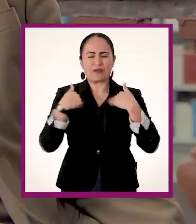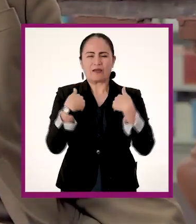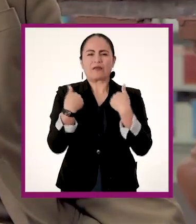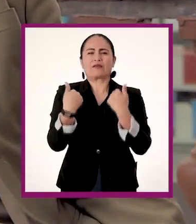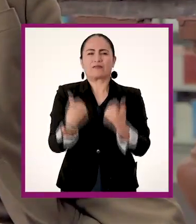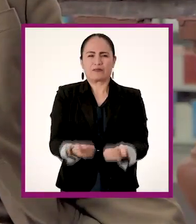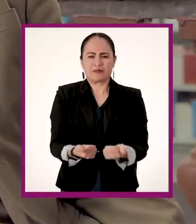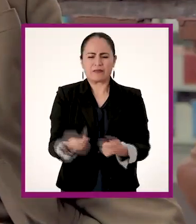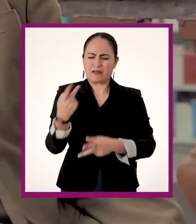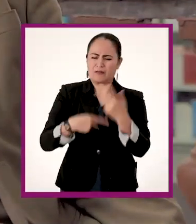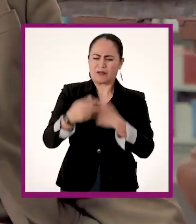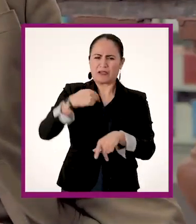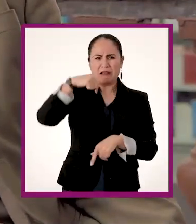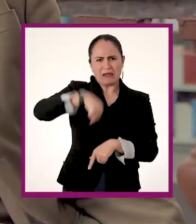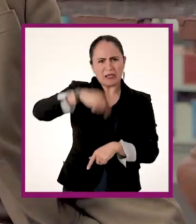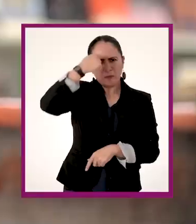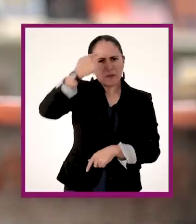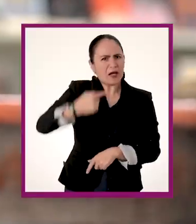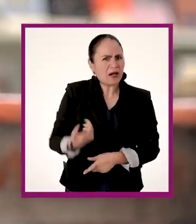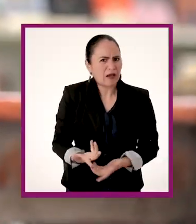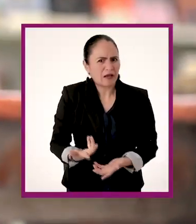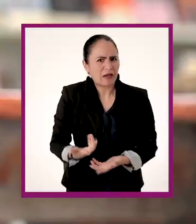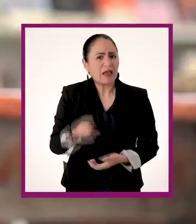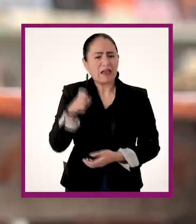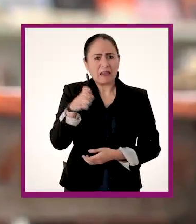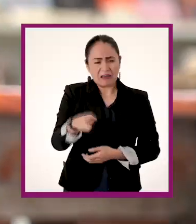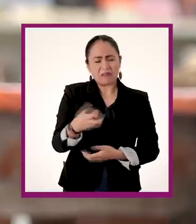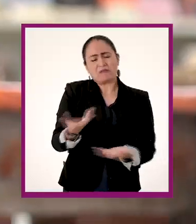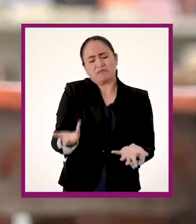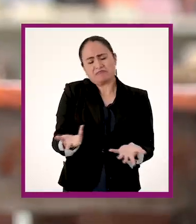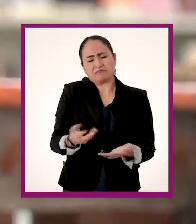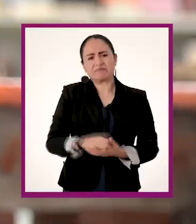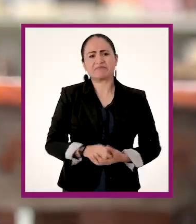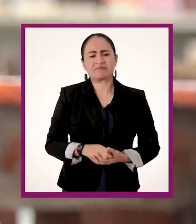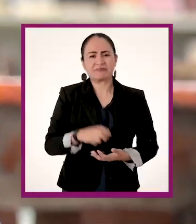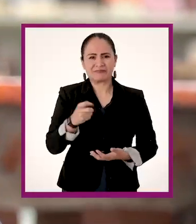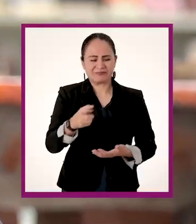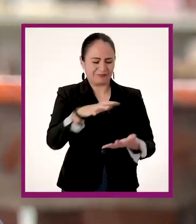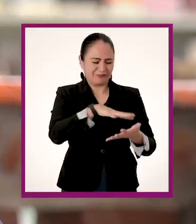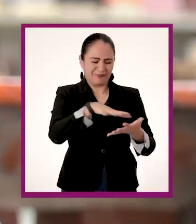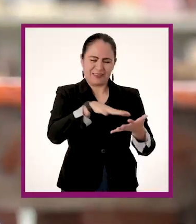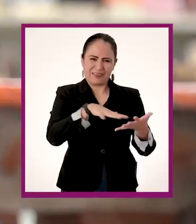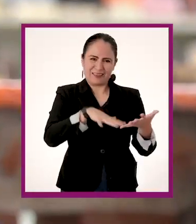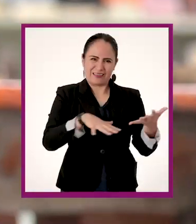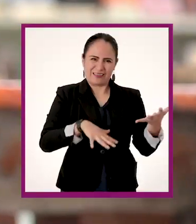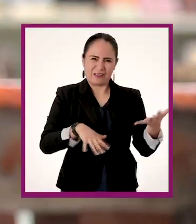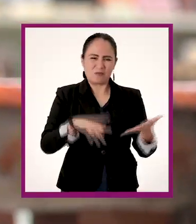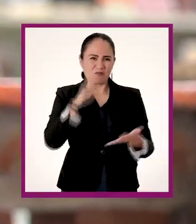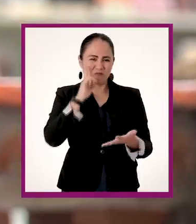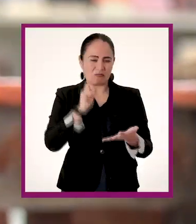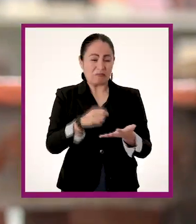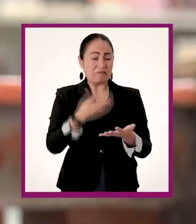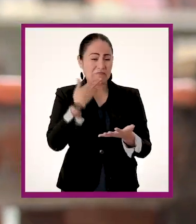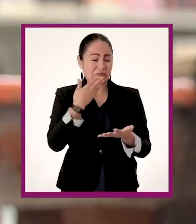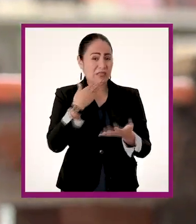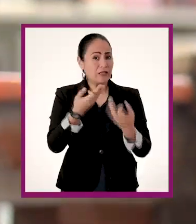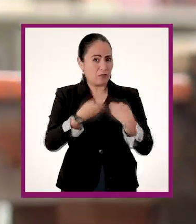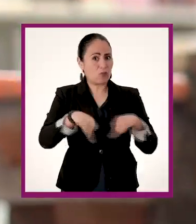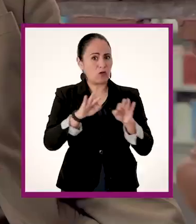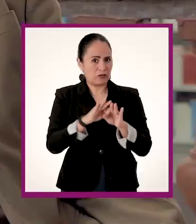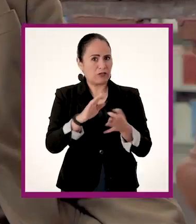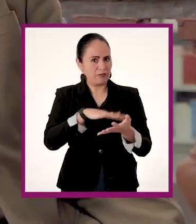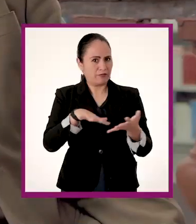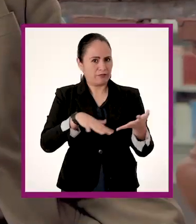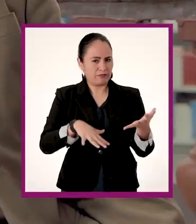vienen, con qué intenciones vienen y finalmente cuál fue el servicio que nos hicieron. Entonces esa lectura del Divino Narciso en Sor Juana es muy